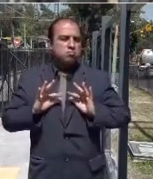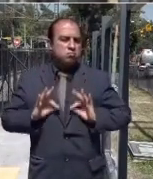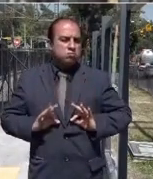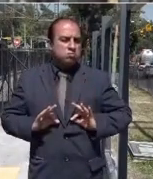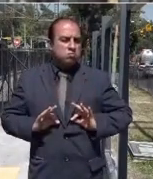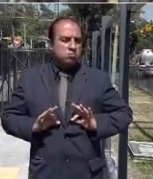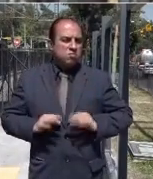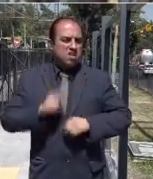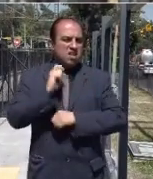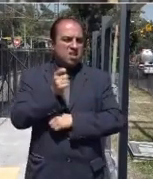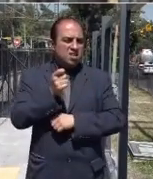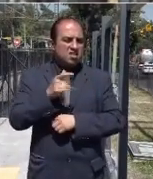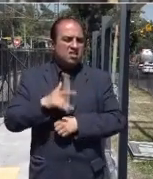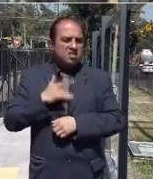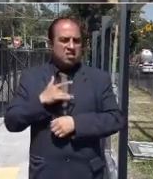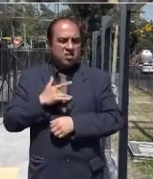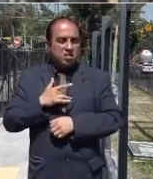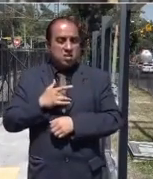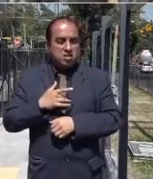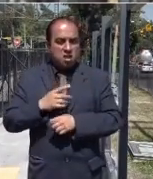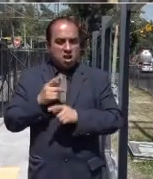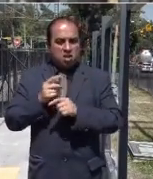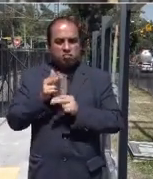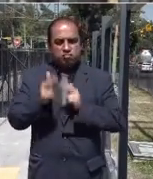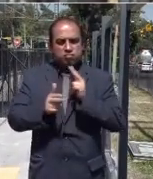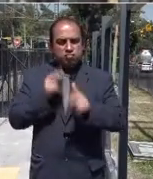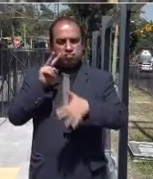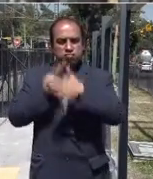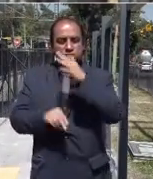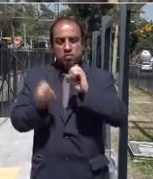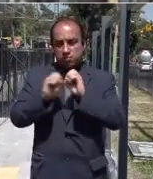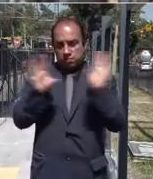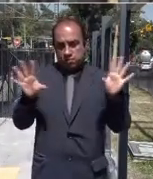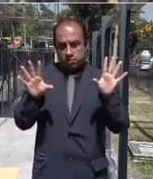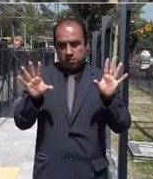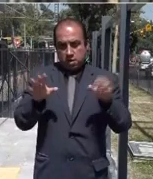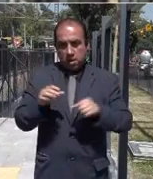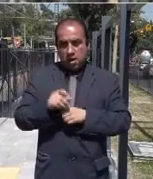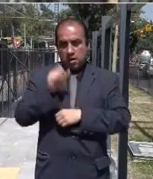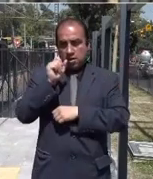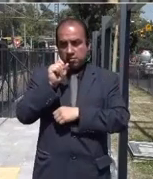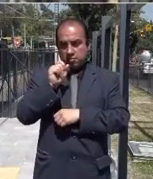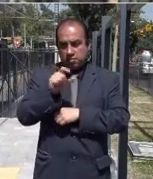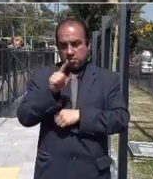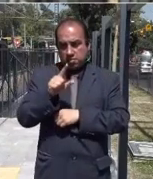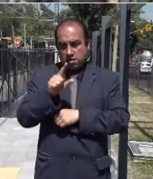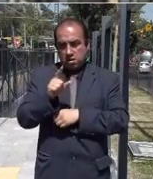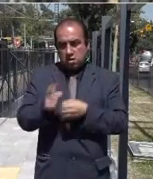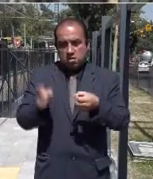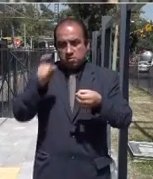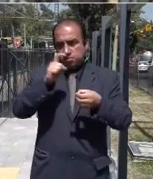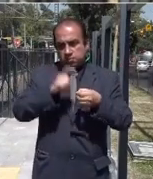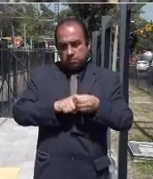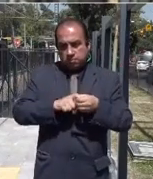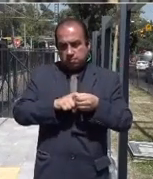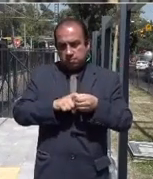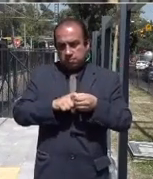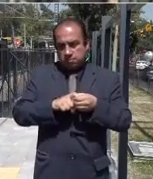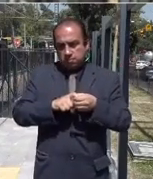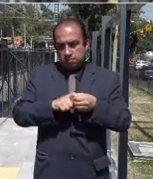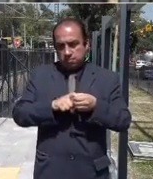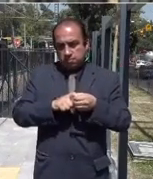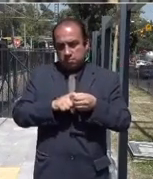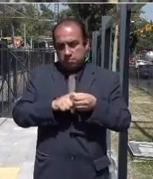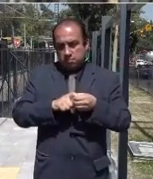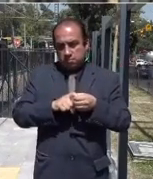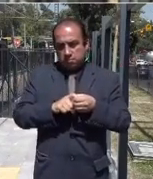tren ligero es clave. Adicional a eso, la intervención del tren ligero no solo se pensó como